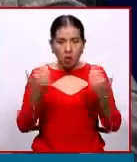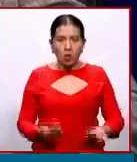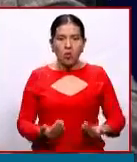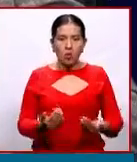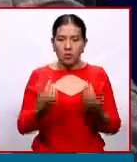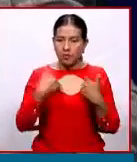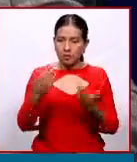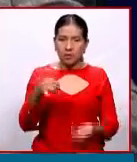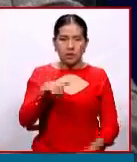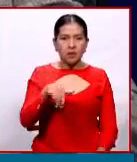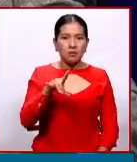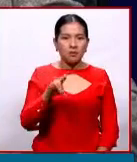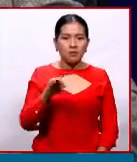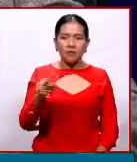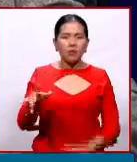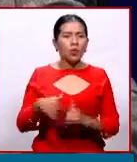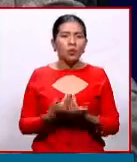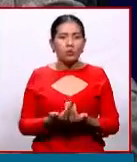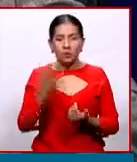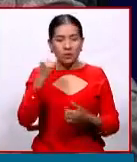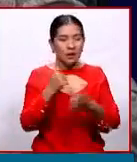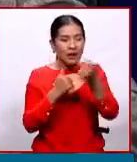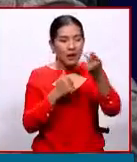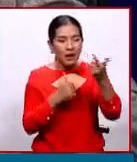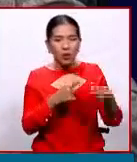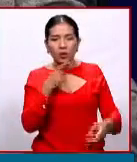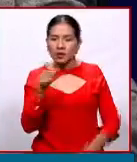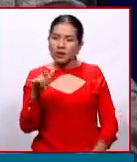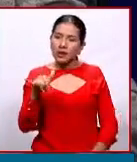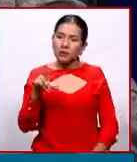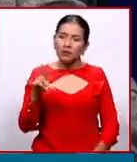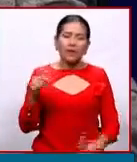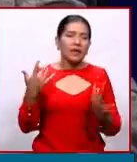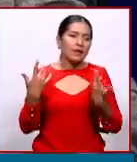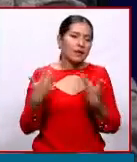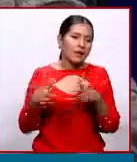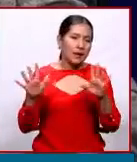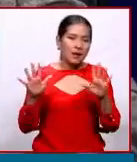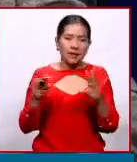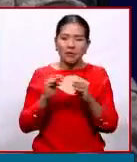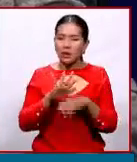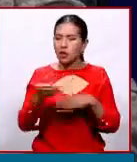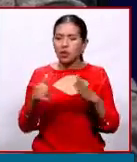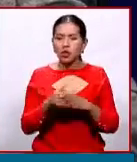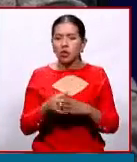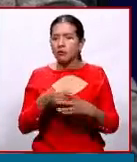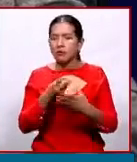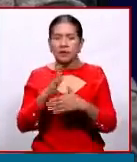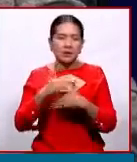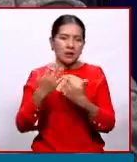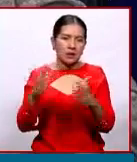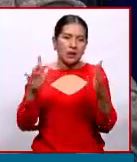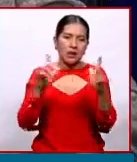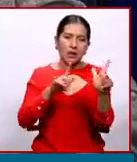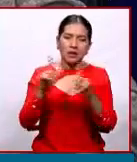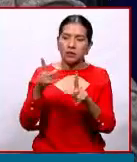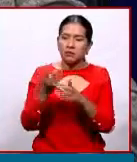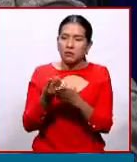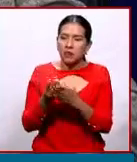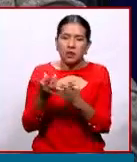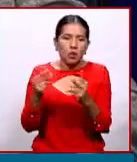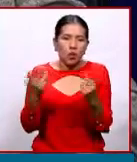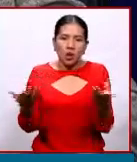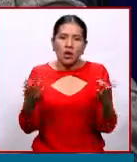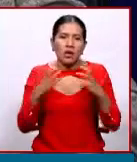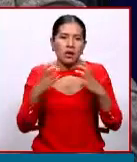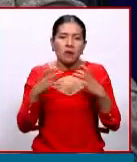YPFB? Porque hay algunos analistas que dicen, bueno, ya YPFB no tiene la capacidad para poder invertir